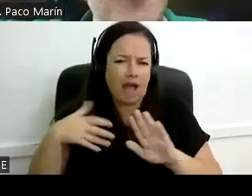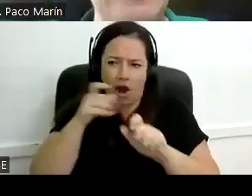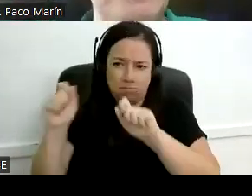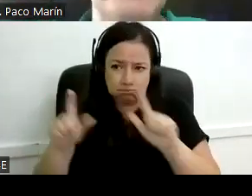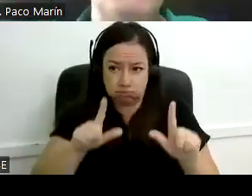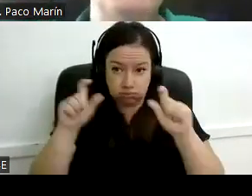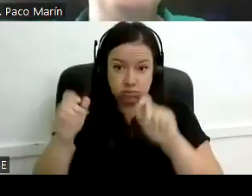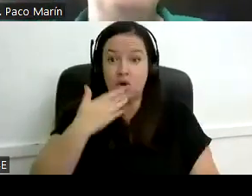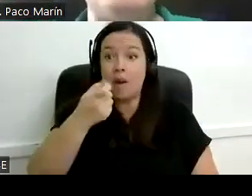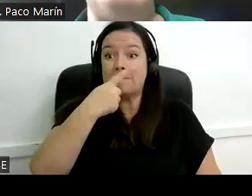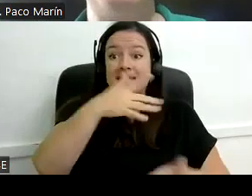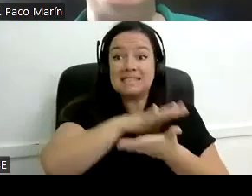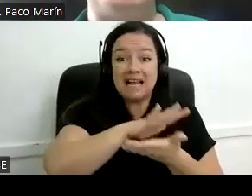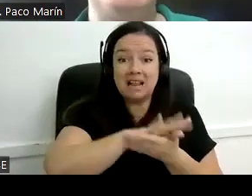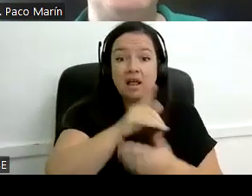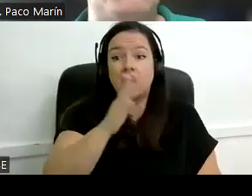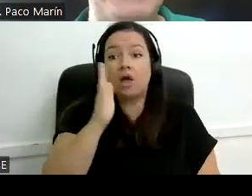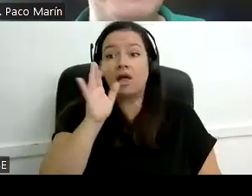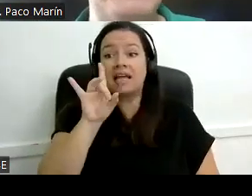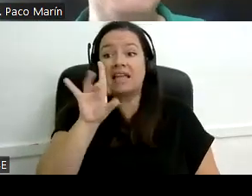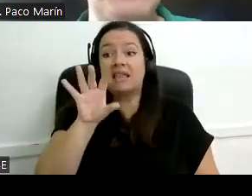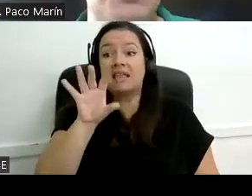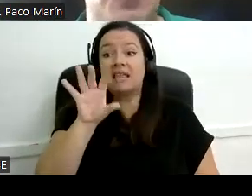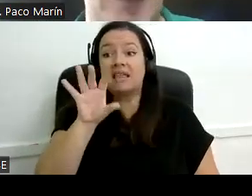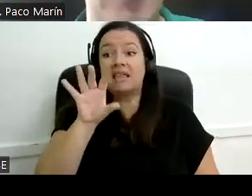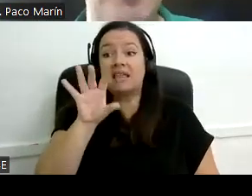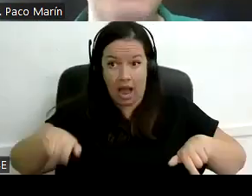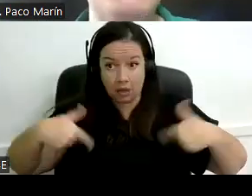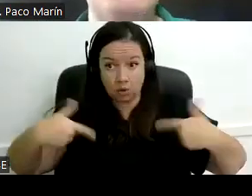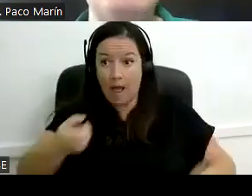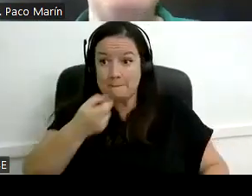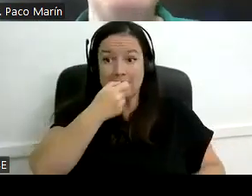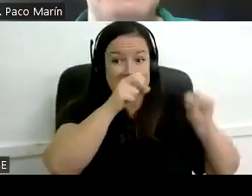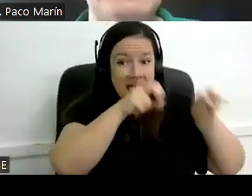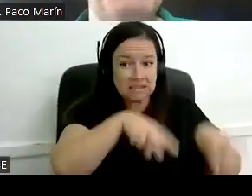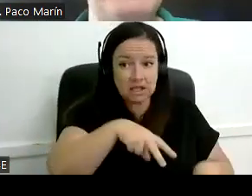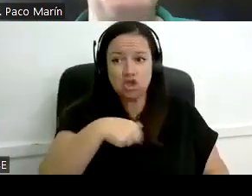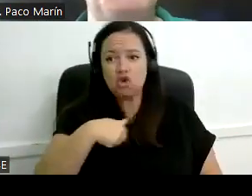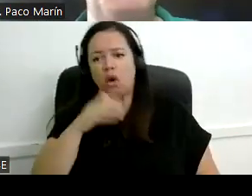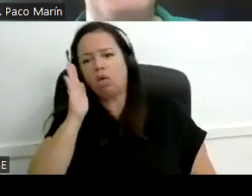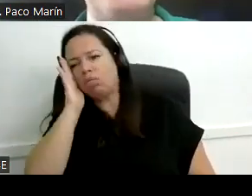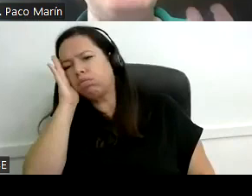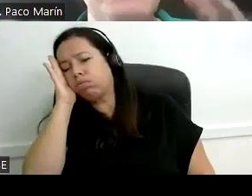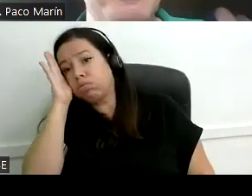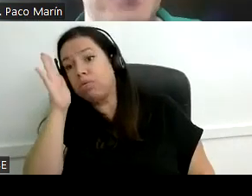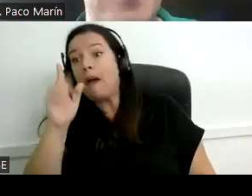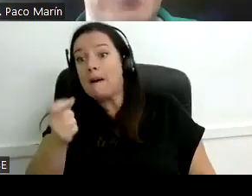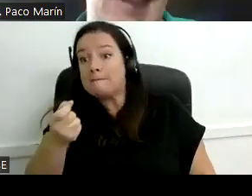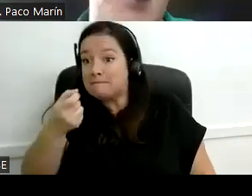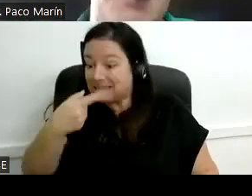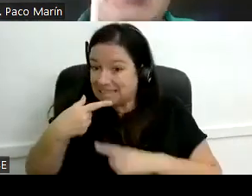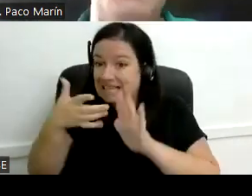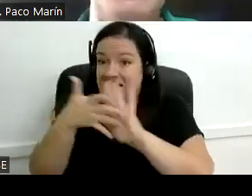tomas tranquilizantes te duermes solo 15 minutos antes de lo que lo harías si no los tomases. Y apenas proporcionan de